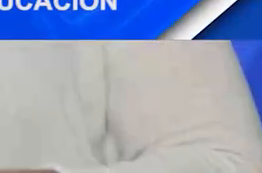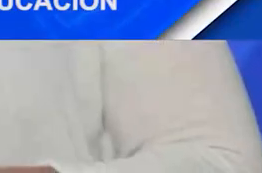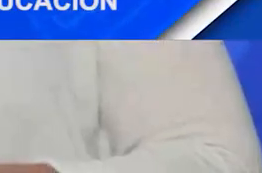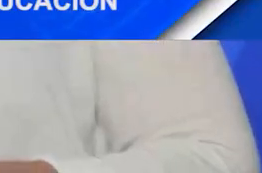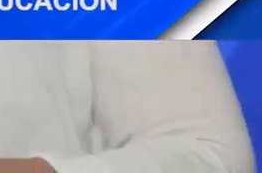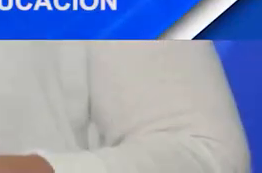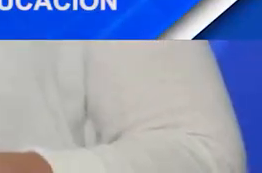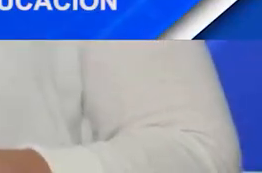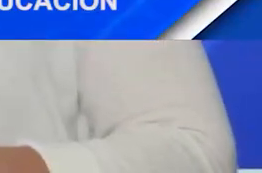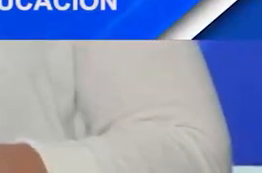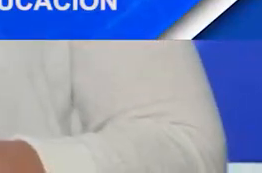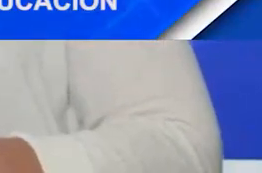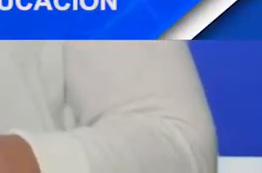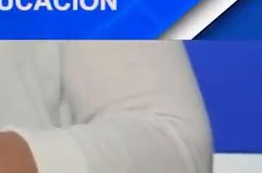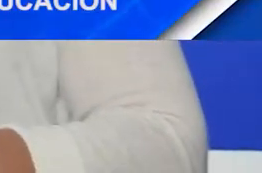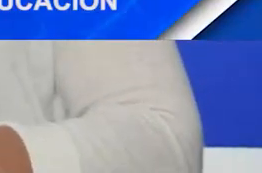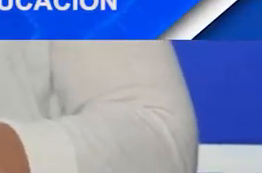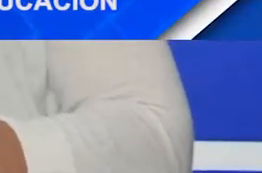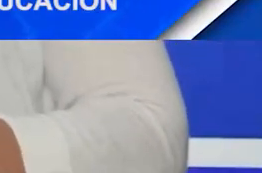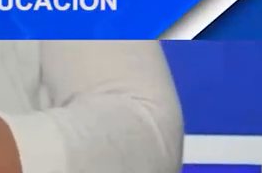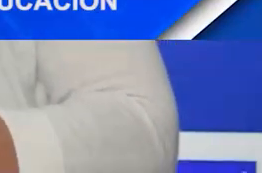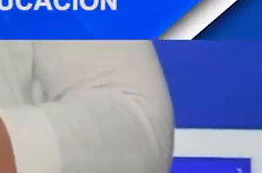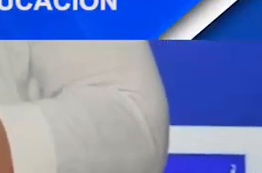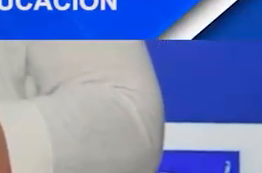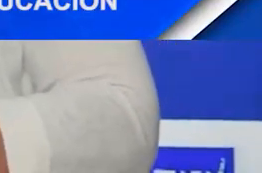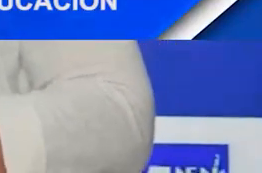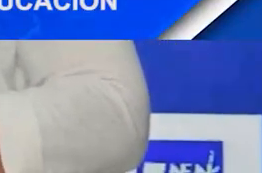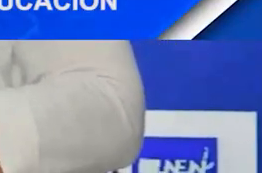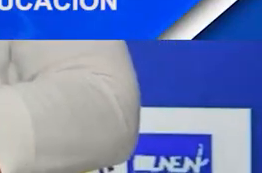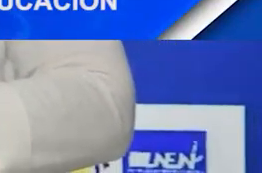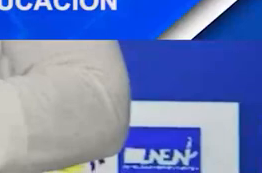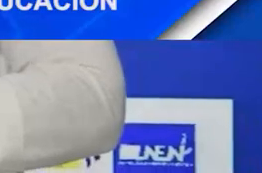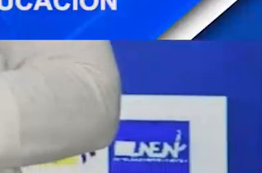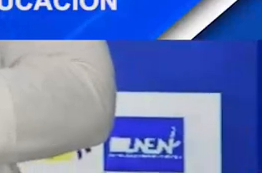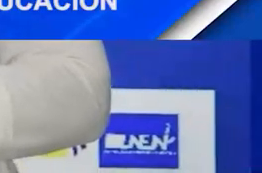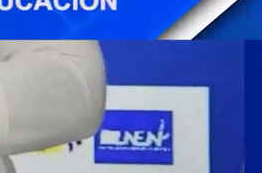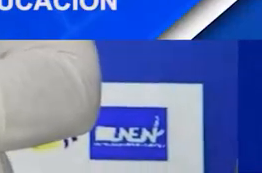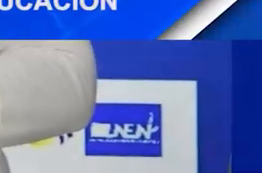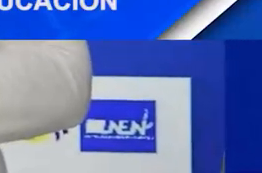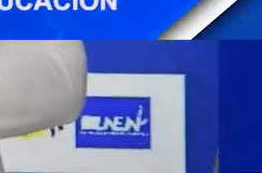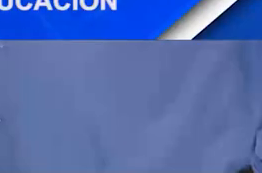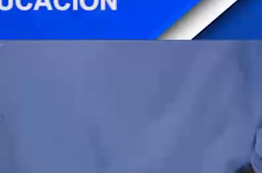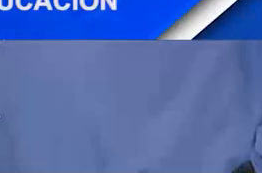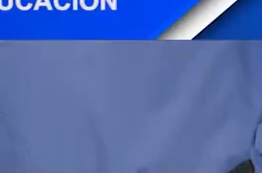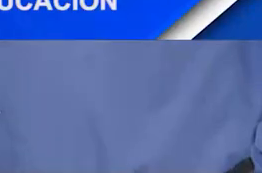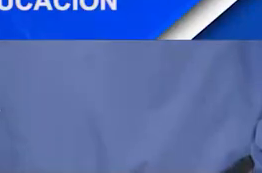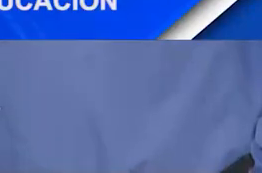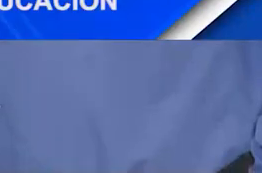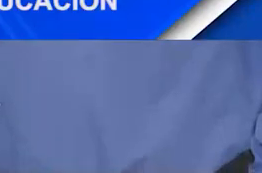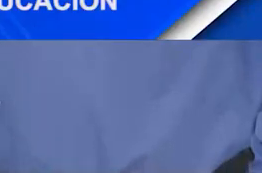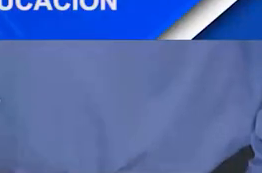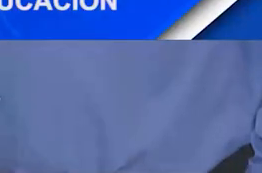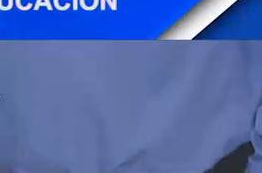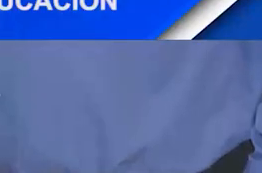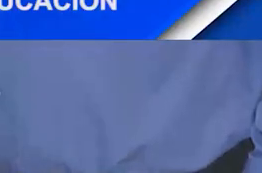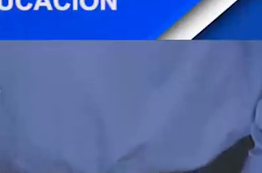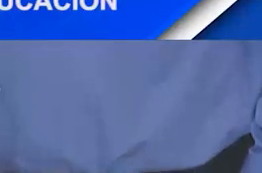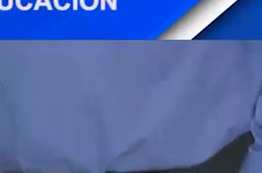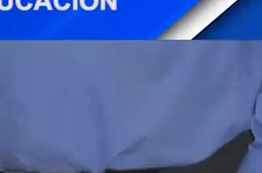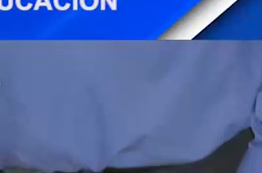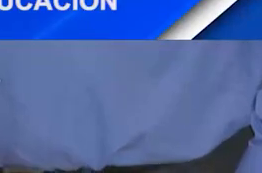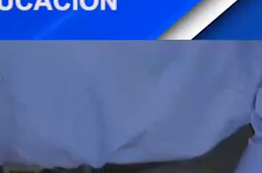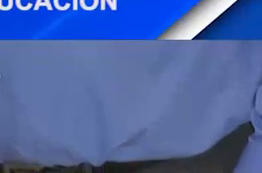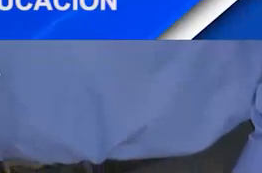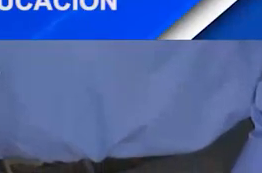la regulación de las instituciones de la educación superior y asegurará la formación de profesionales en concordancia con